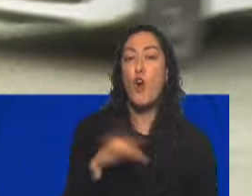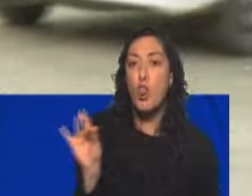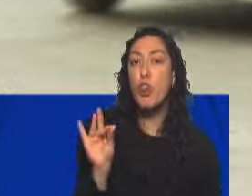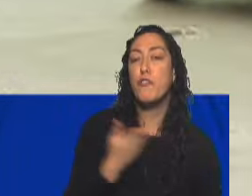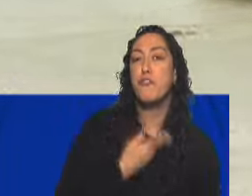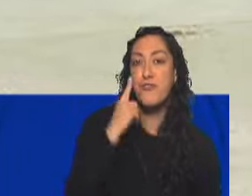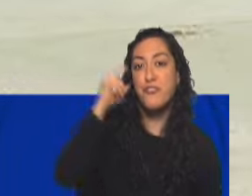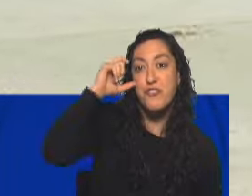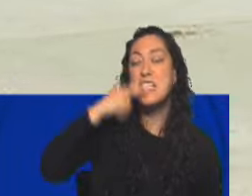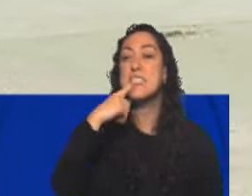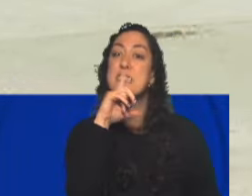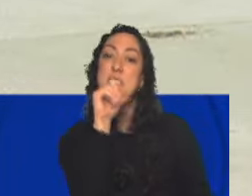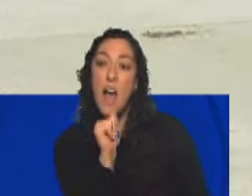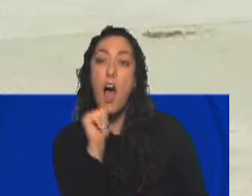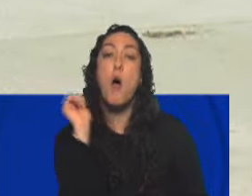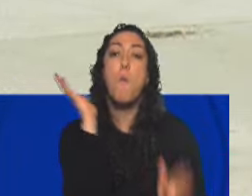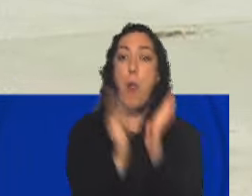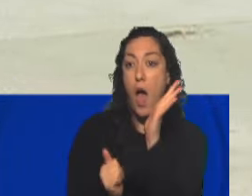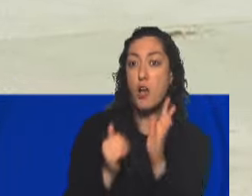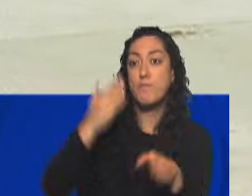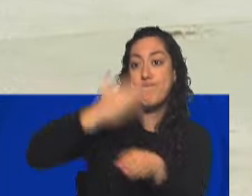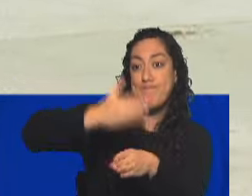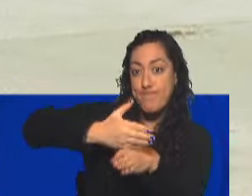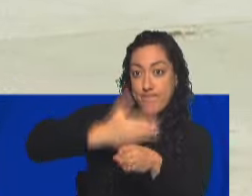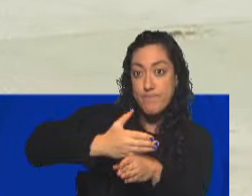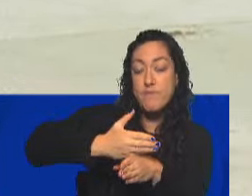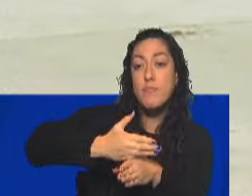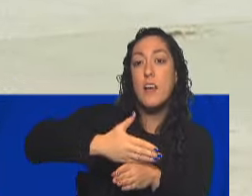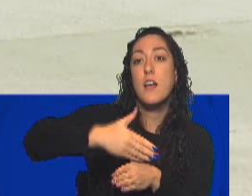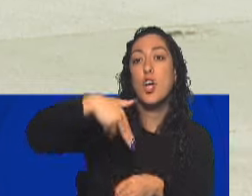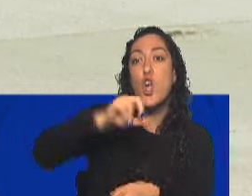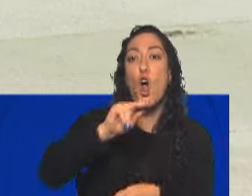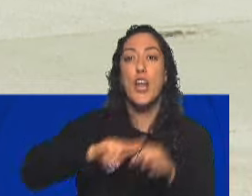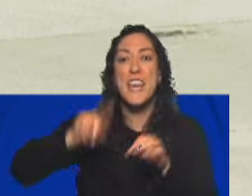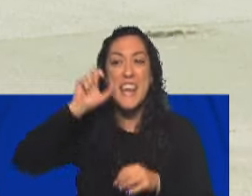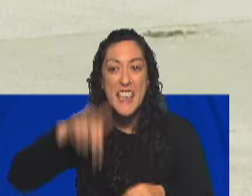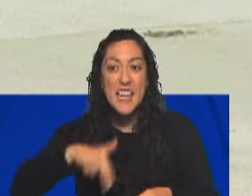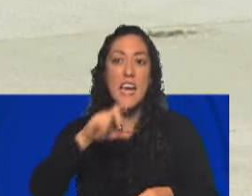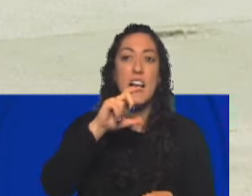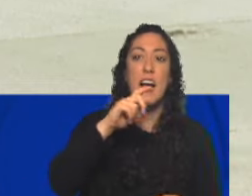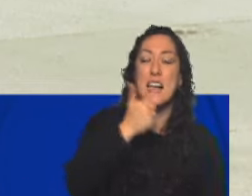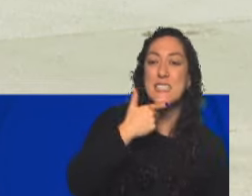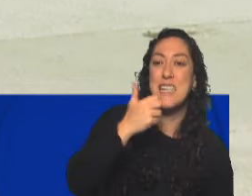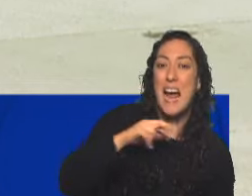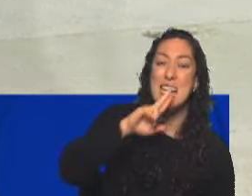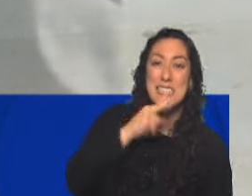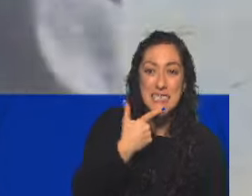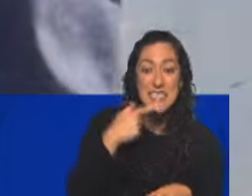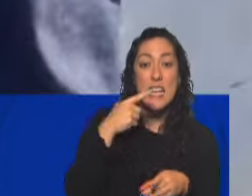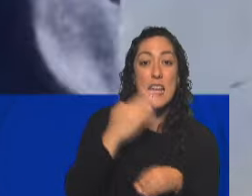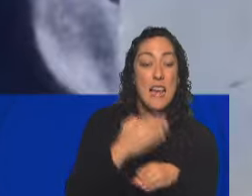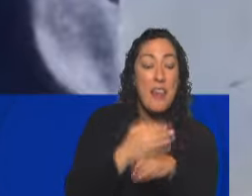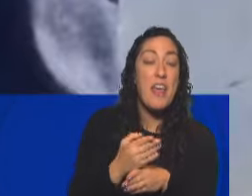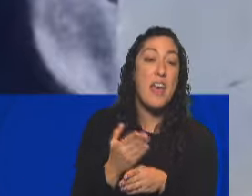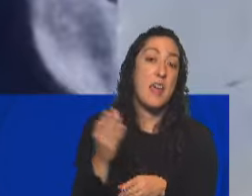esta esquina, Norquins y Carlos Casares, Rafael Castillo, partido de La Matanza. Tenía un balazo en el